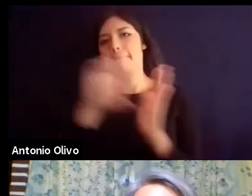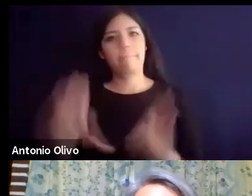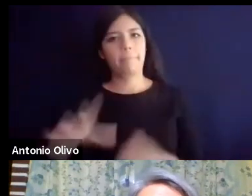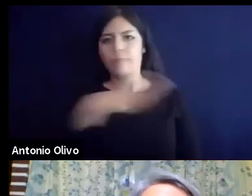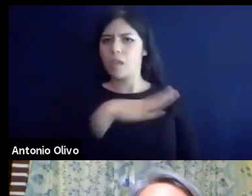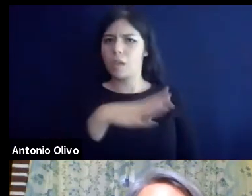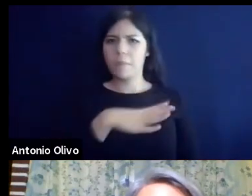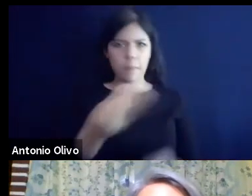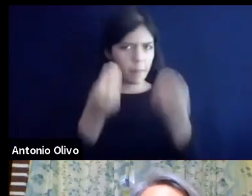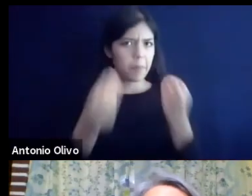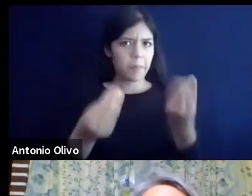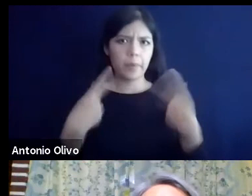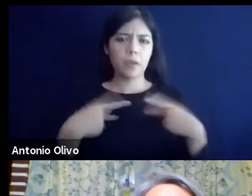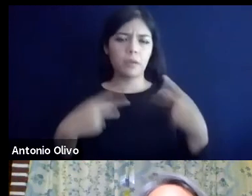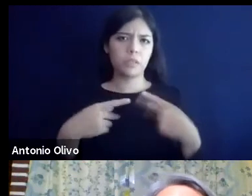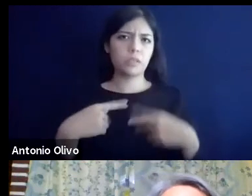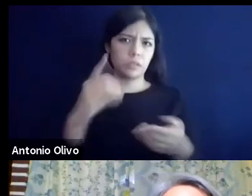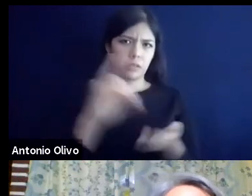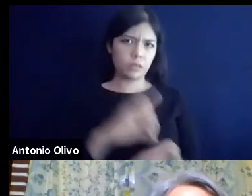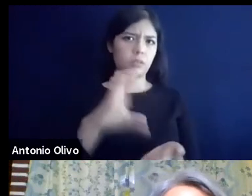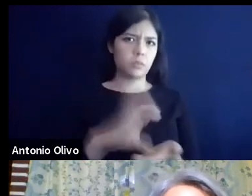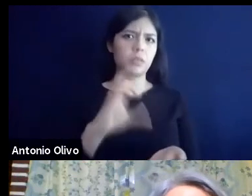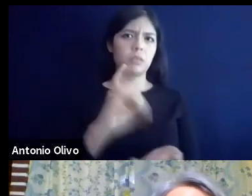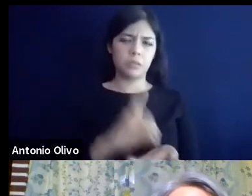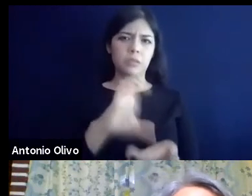logrado salir de sus casas, porque muchas de ellas hasta